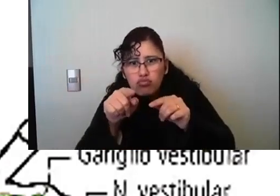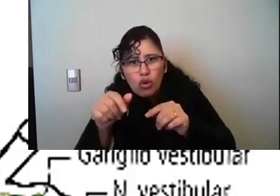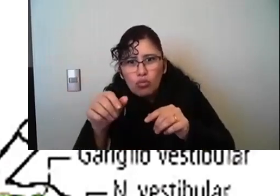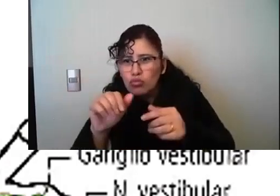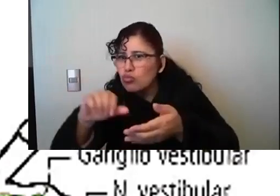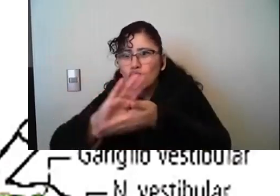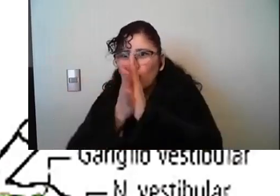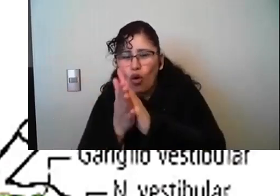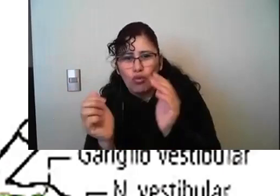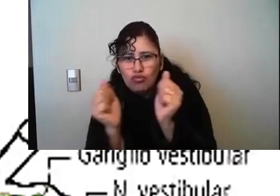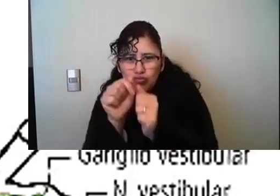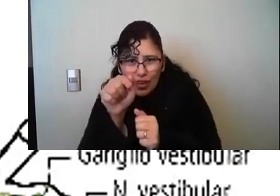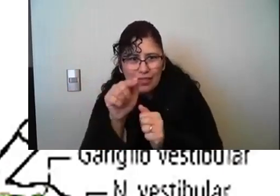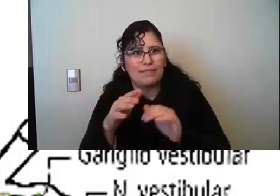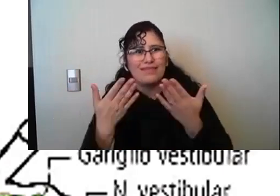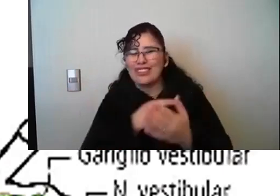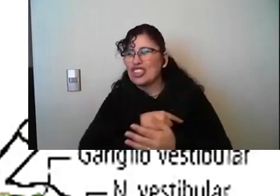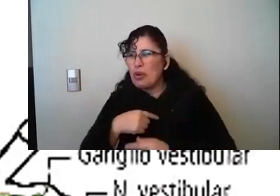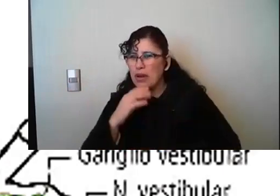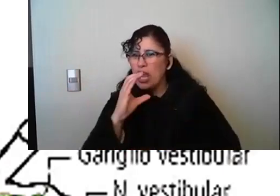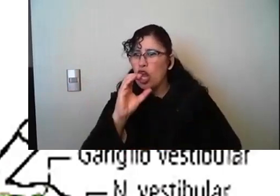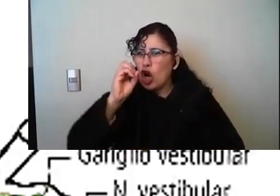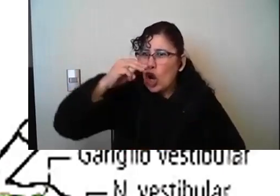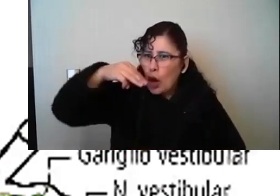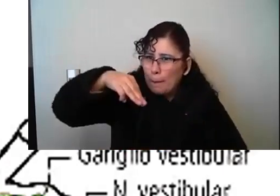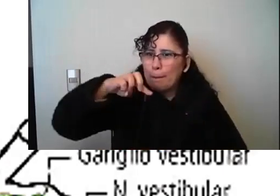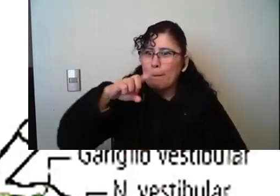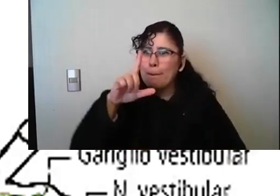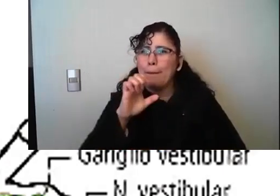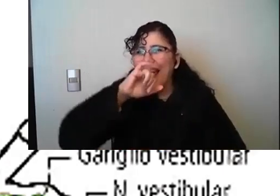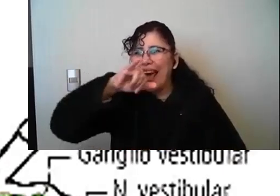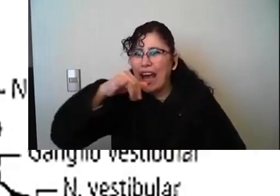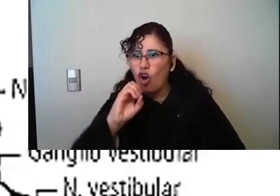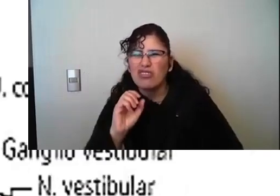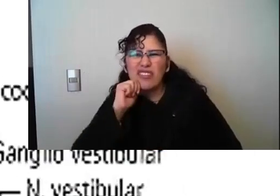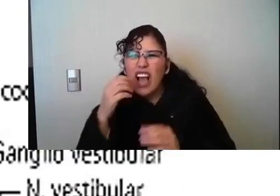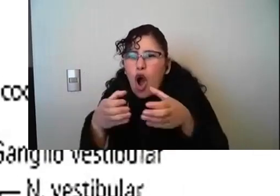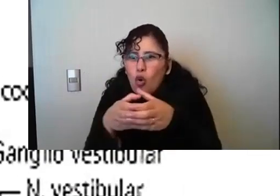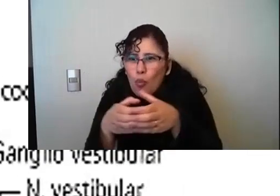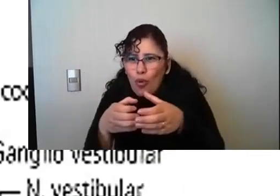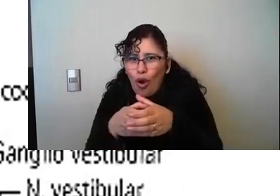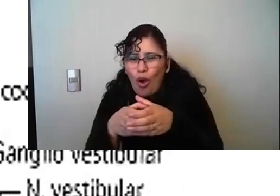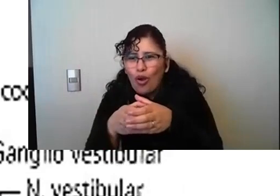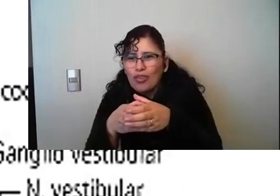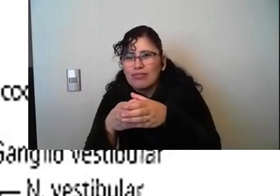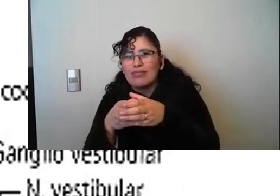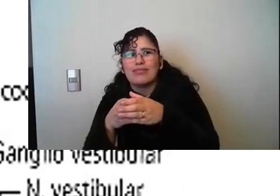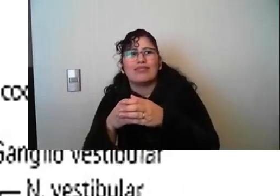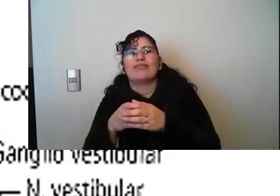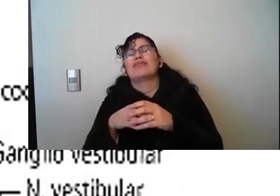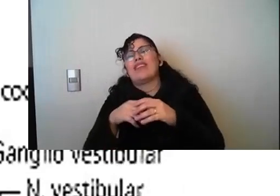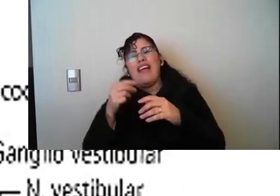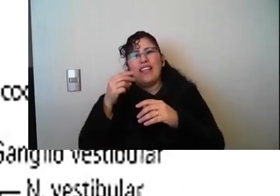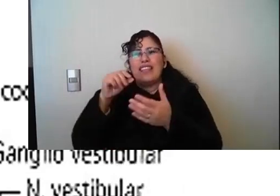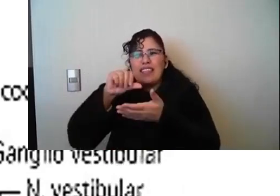de complejo de núcleos vestibulares. Es un complejo, están todos juntos. Esta flecha me está indicando es